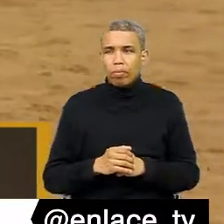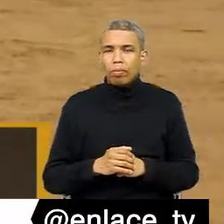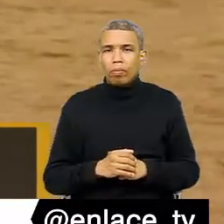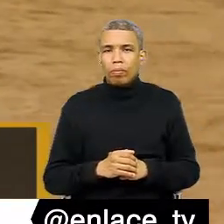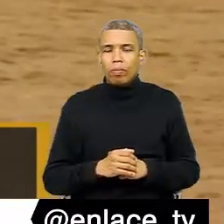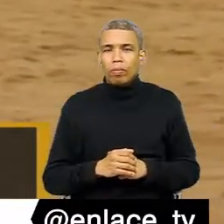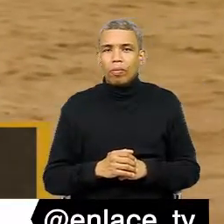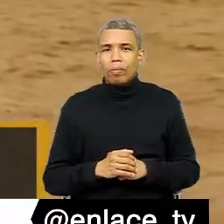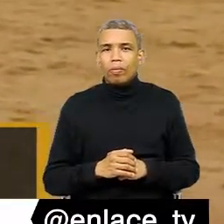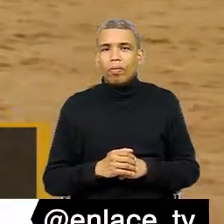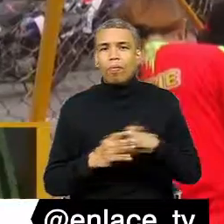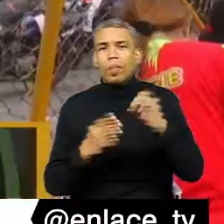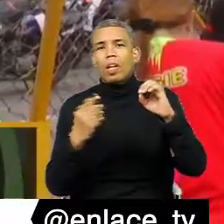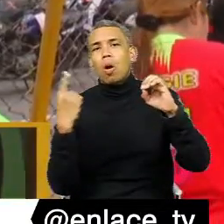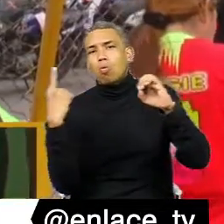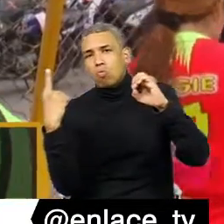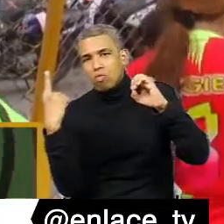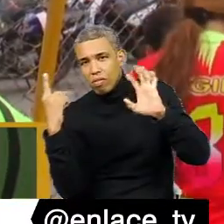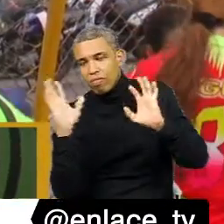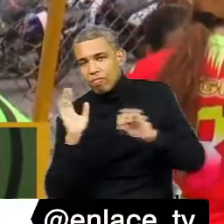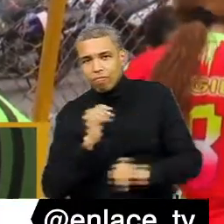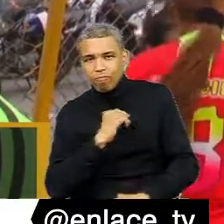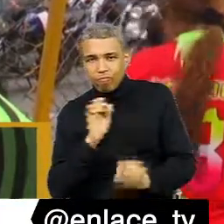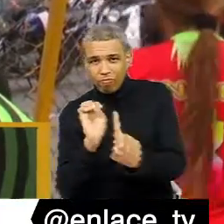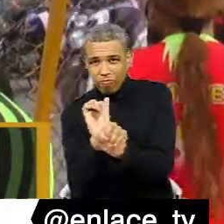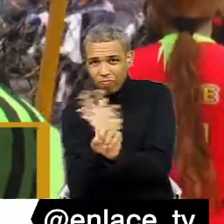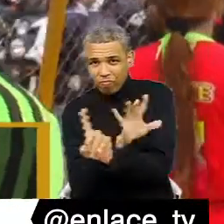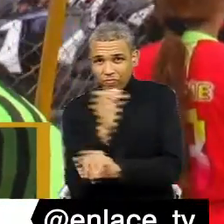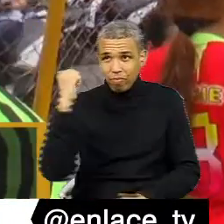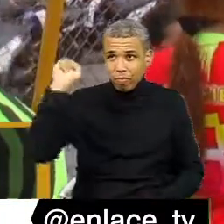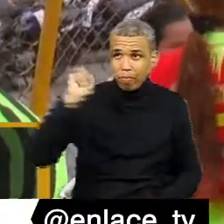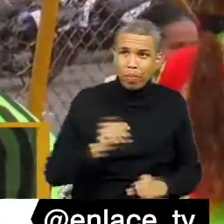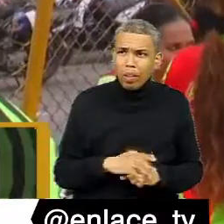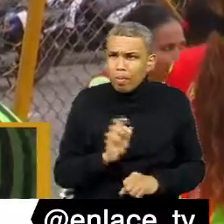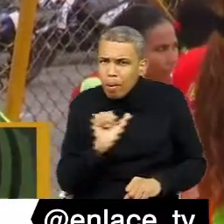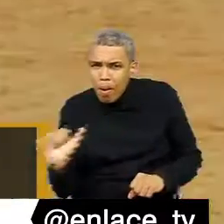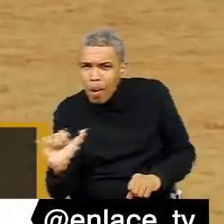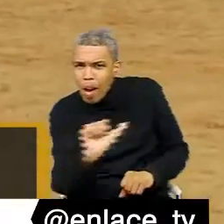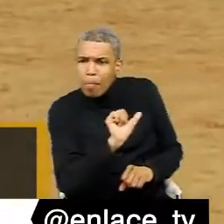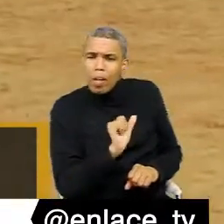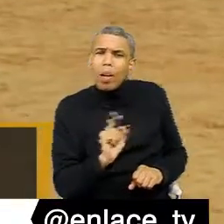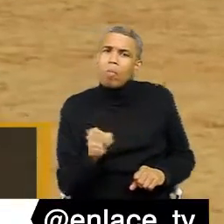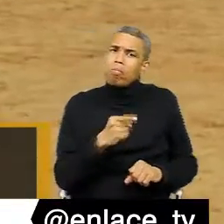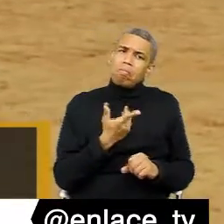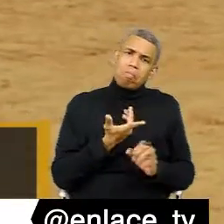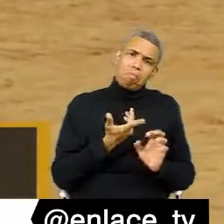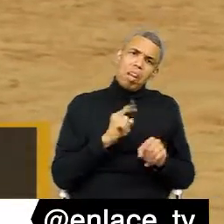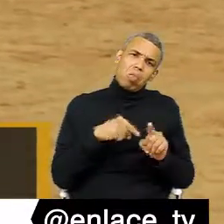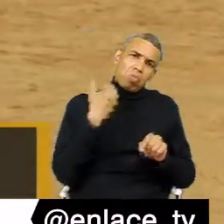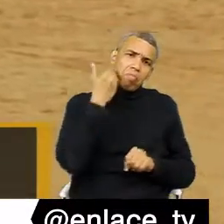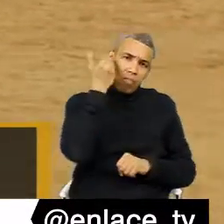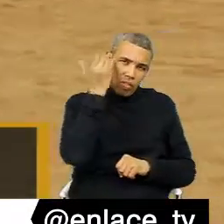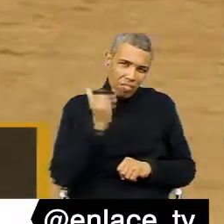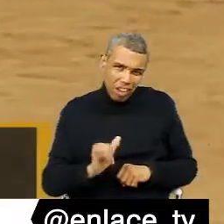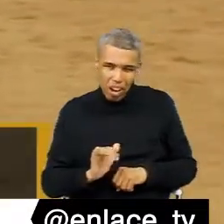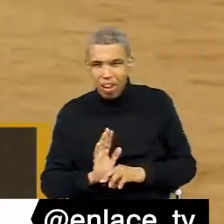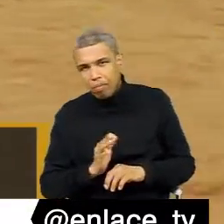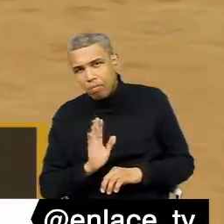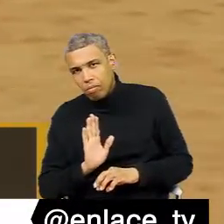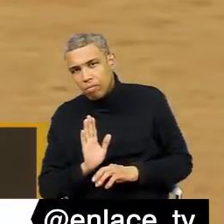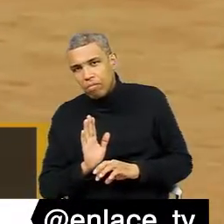de las albiazules. Este es un equipo que está conformado más o menos por mamás, por muchachas que trabajan y pues hoy es un partido a las 10 de la mañana, 10 y